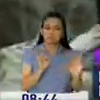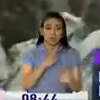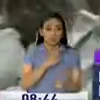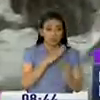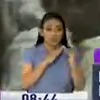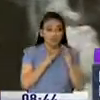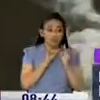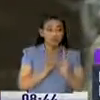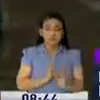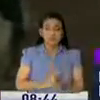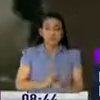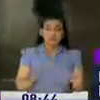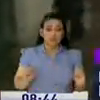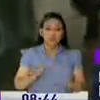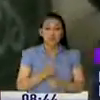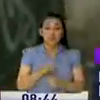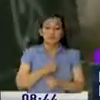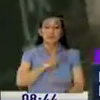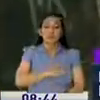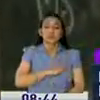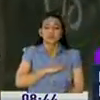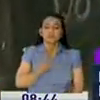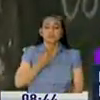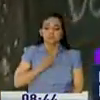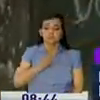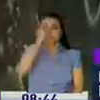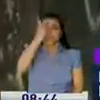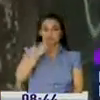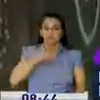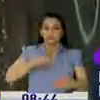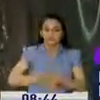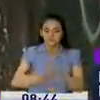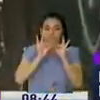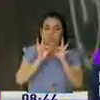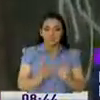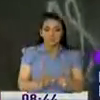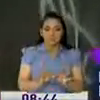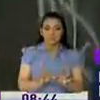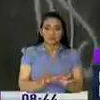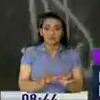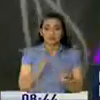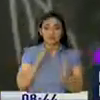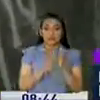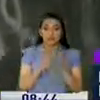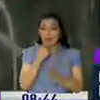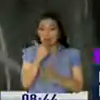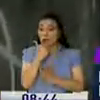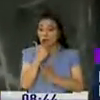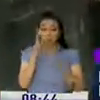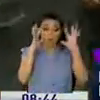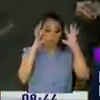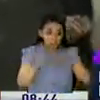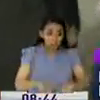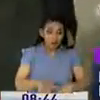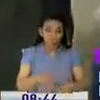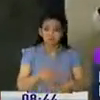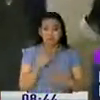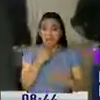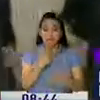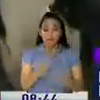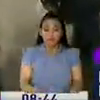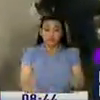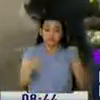el mantenimiento. El municipio va a operar por propia cuenta, de manera inclusive coercitiva, si es que tenemos que hacer demoliciones,